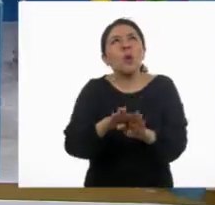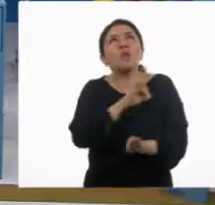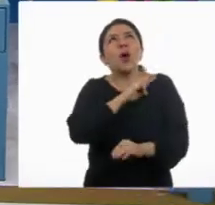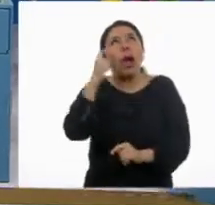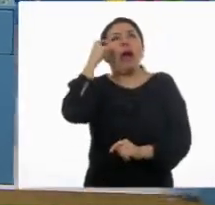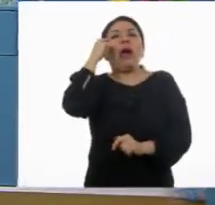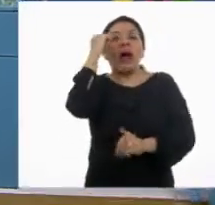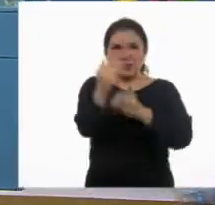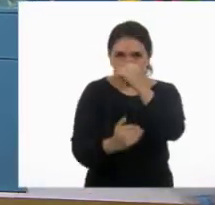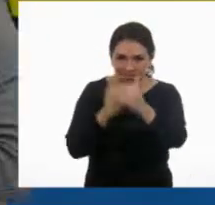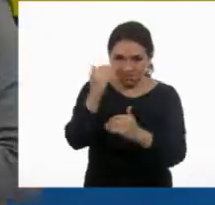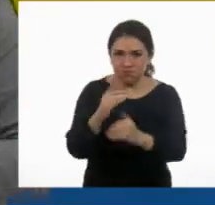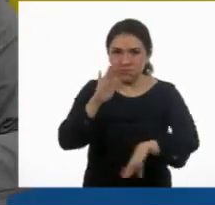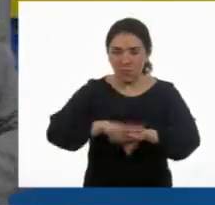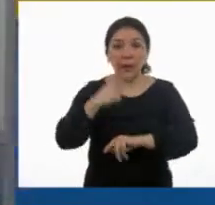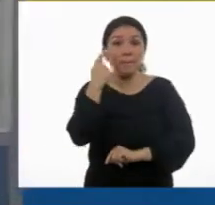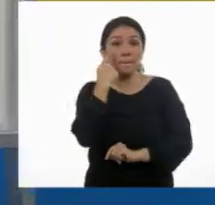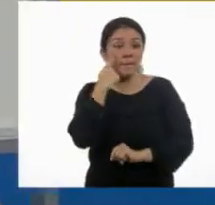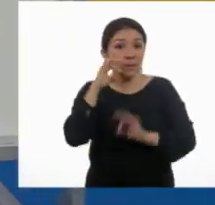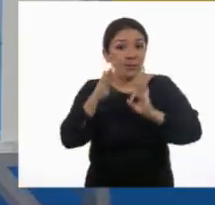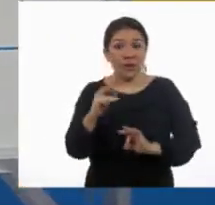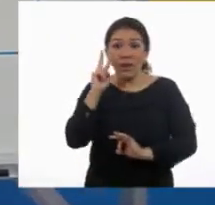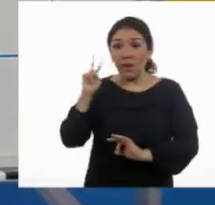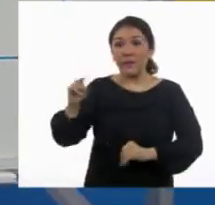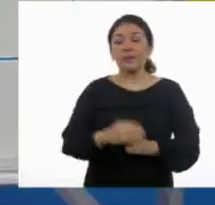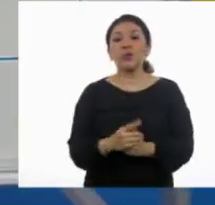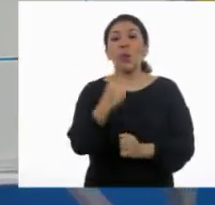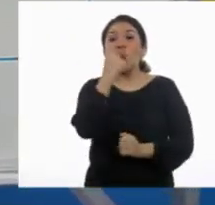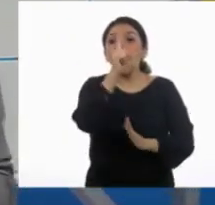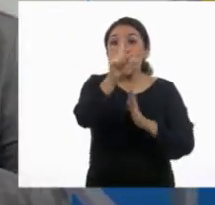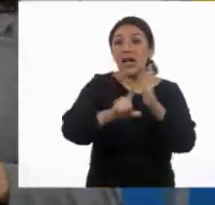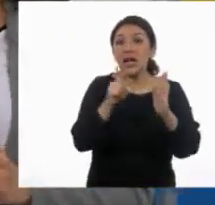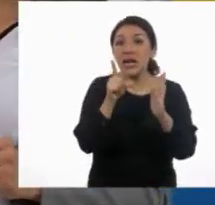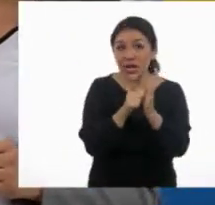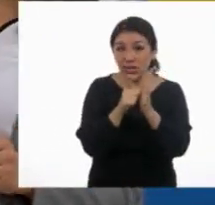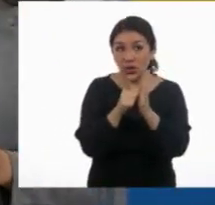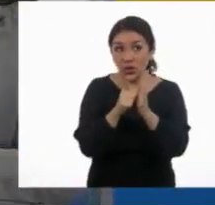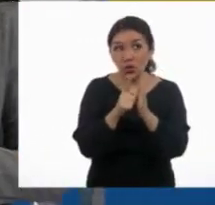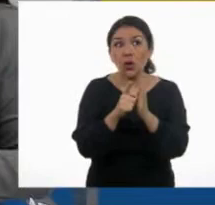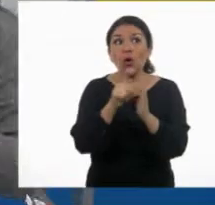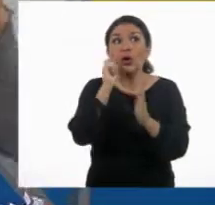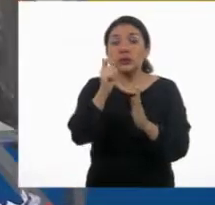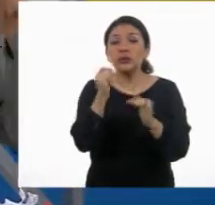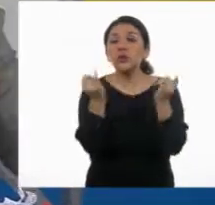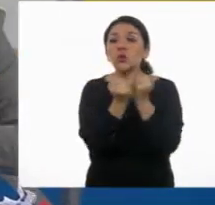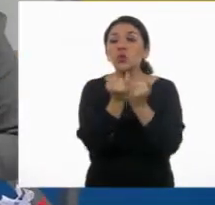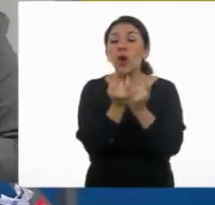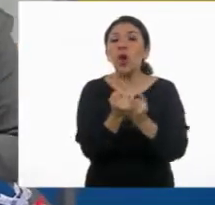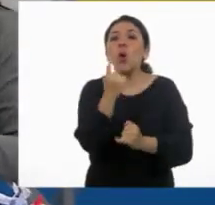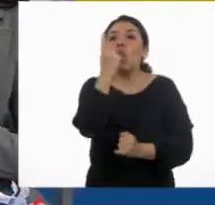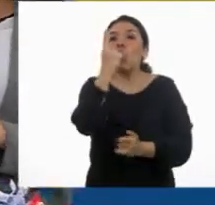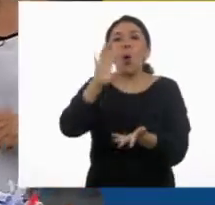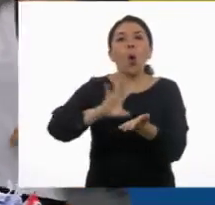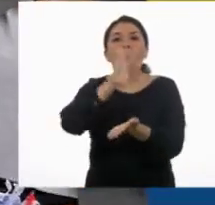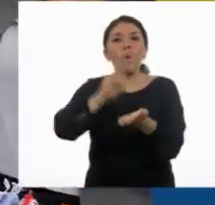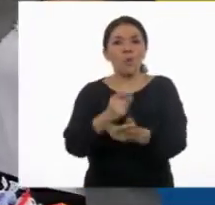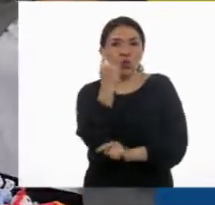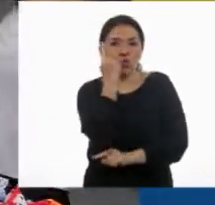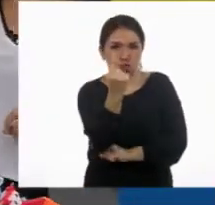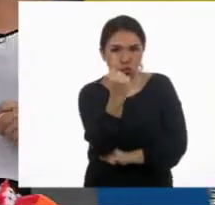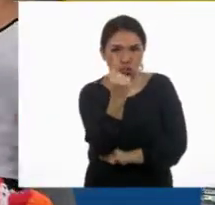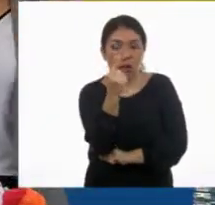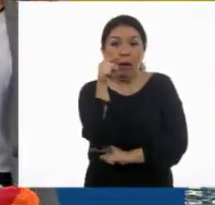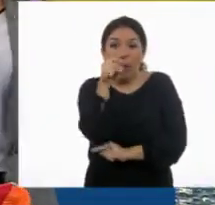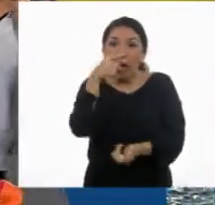avance. Fíjate bien. Tenemos que un litro en fracción es igual a un entero. Y esto